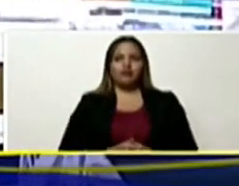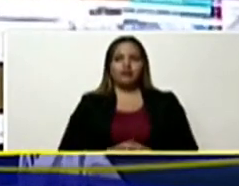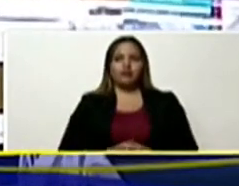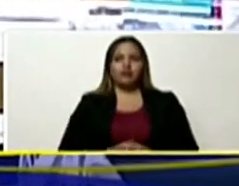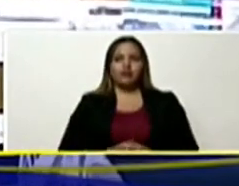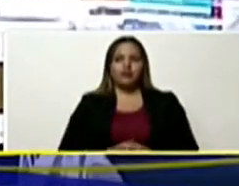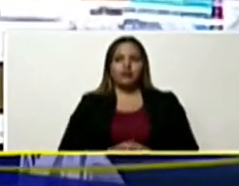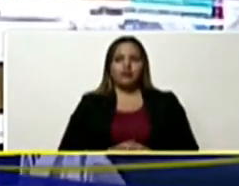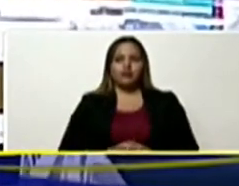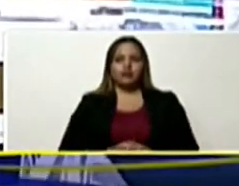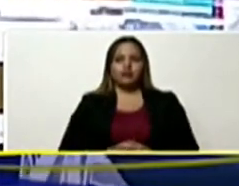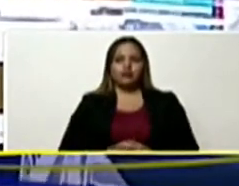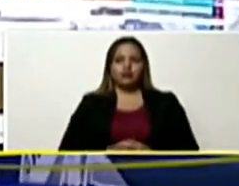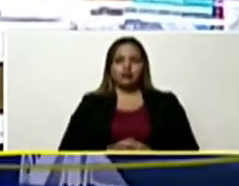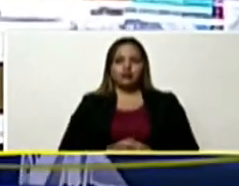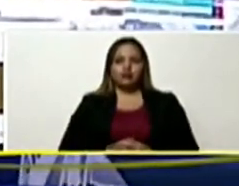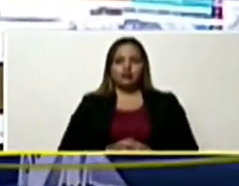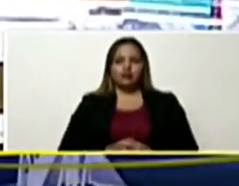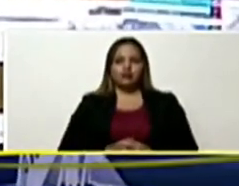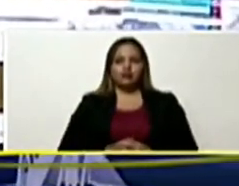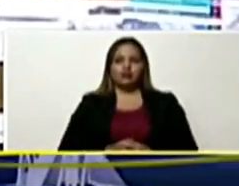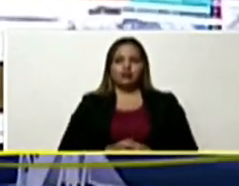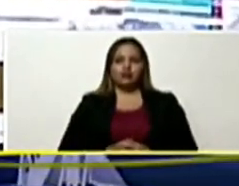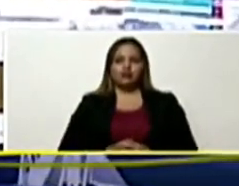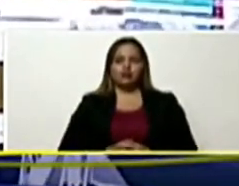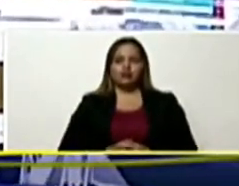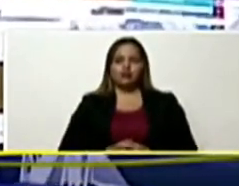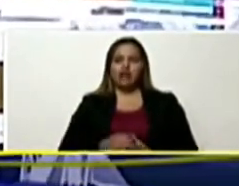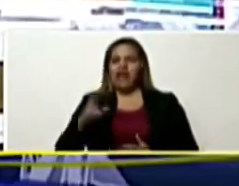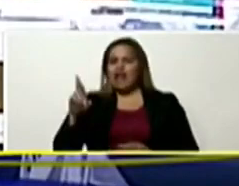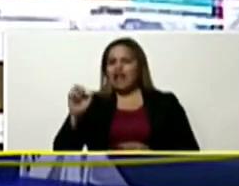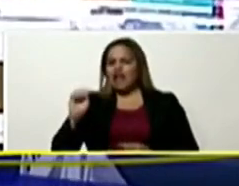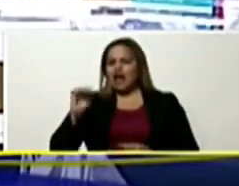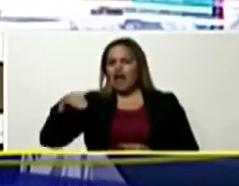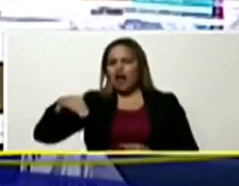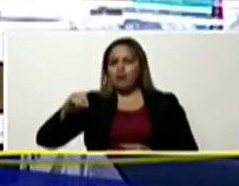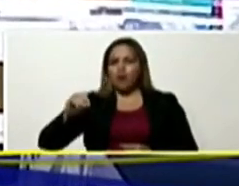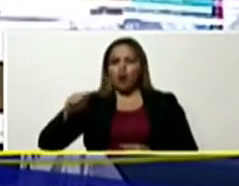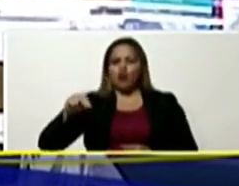su última edición, con su última creación,